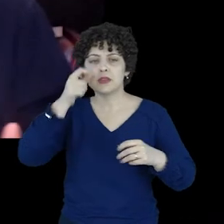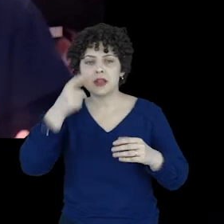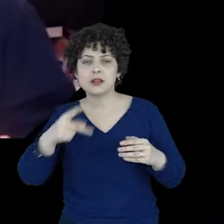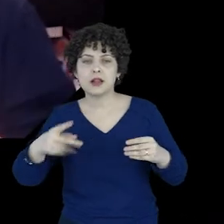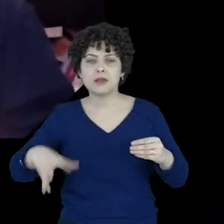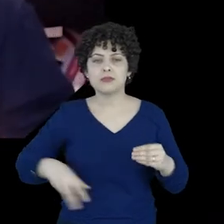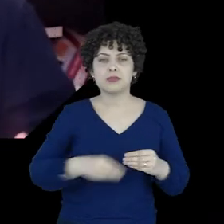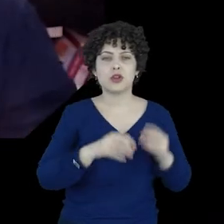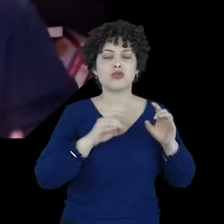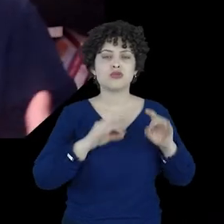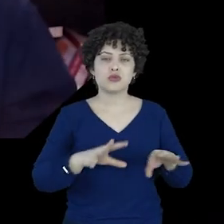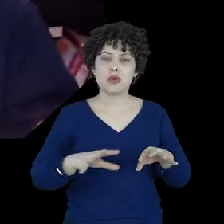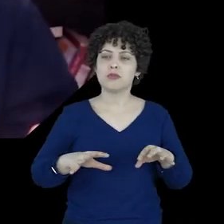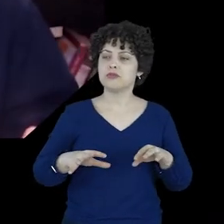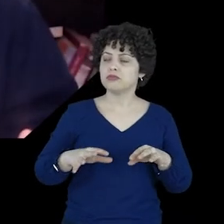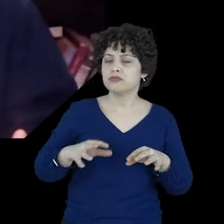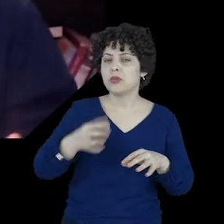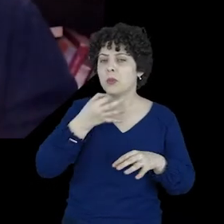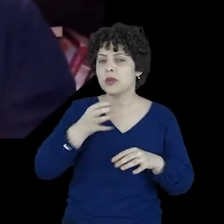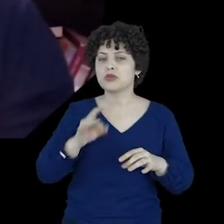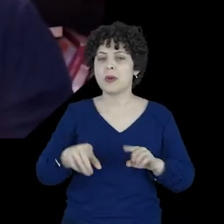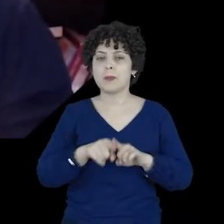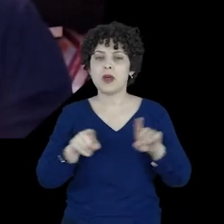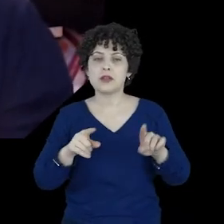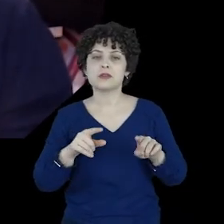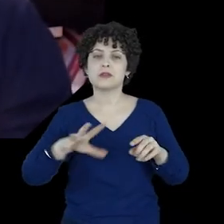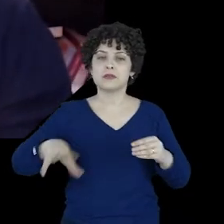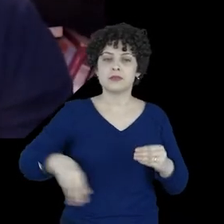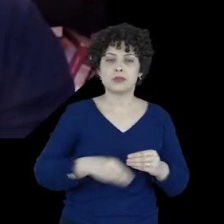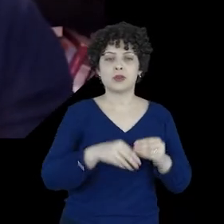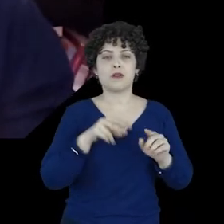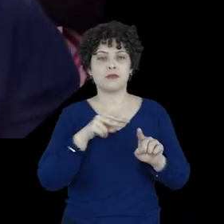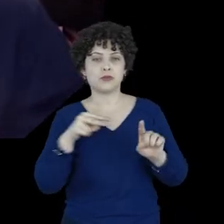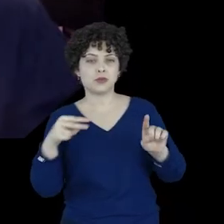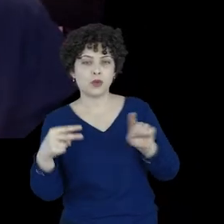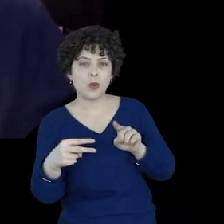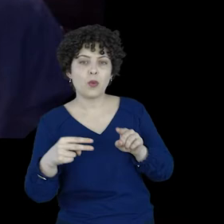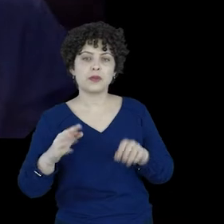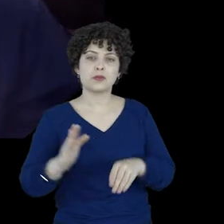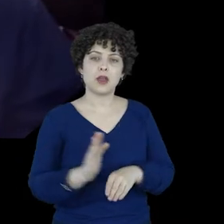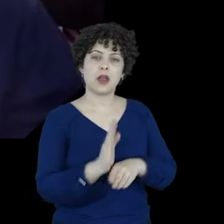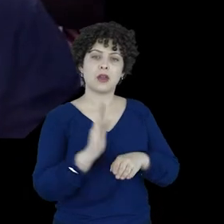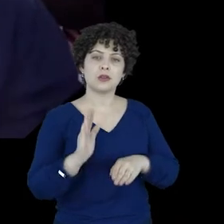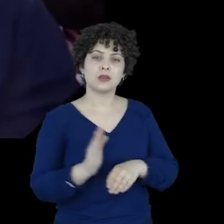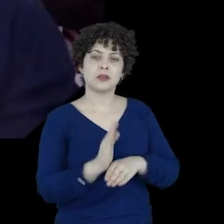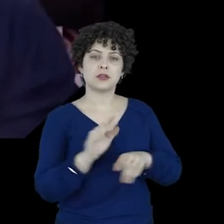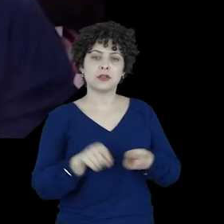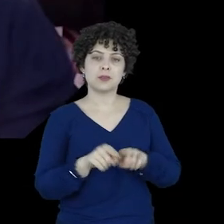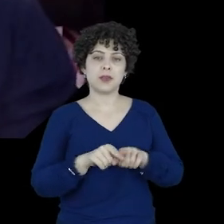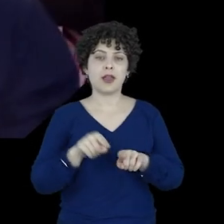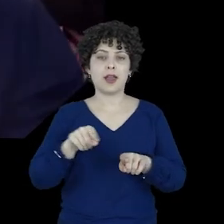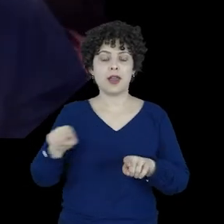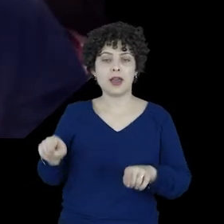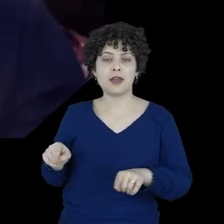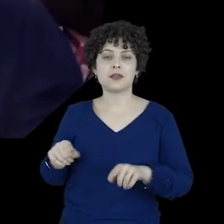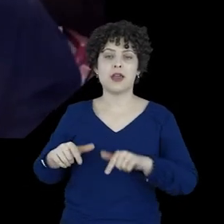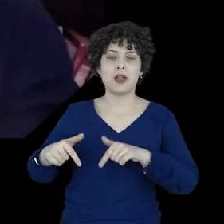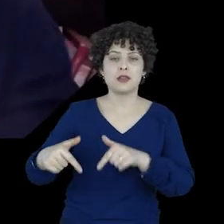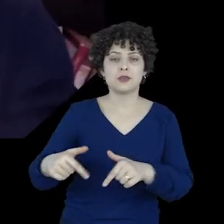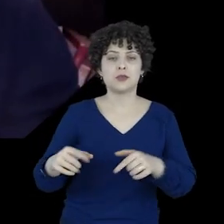en términos de escucha de niños, niñas y adolescentes, sino que realmente se incorporen sus aportes y visiones en